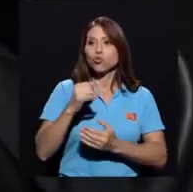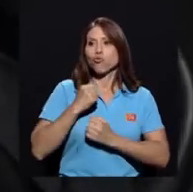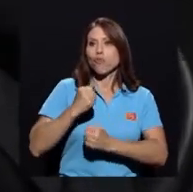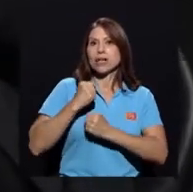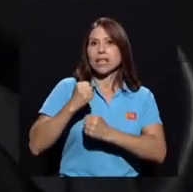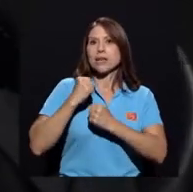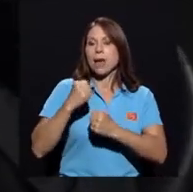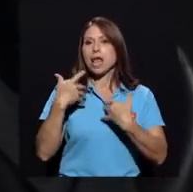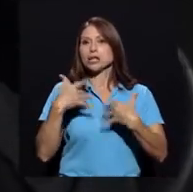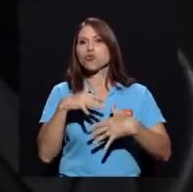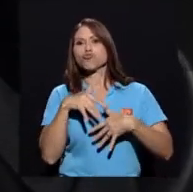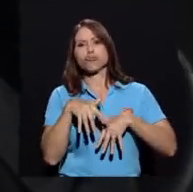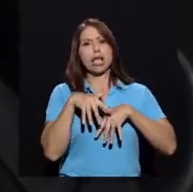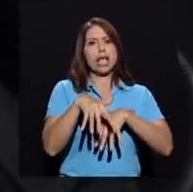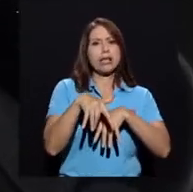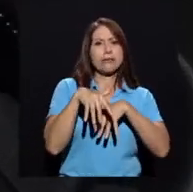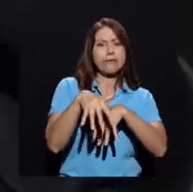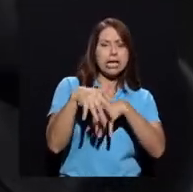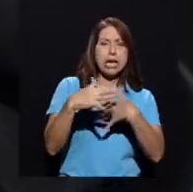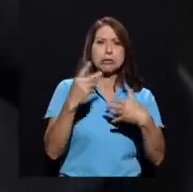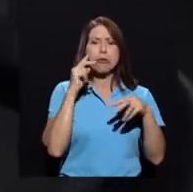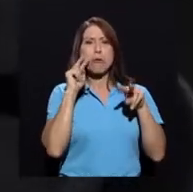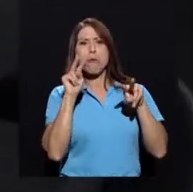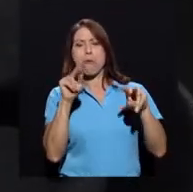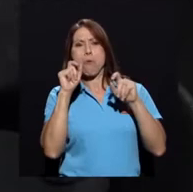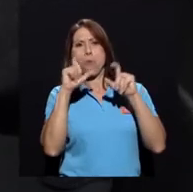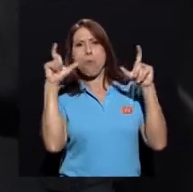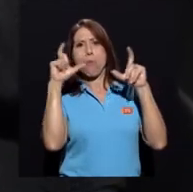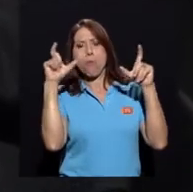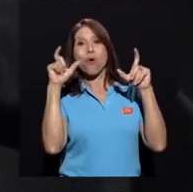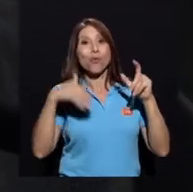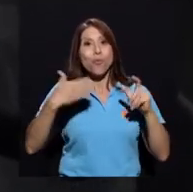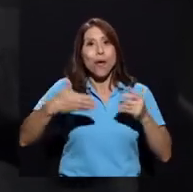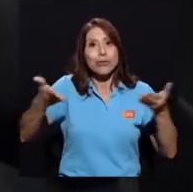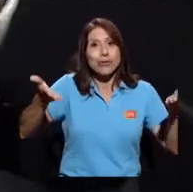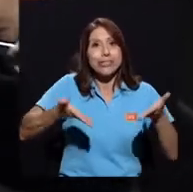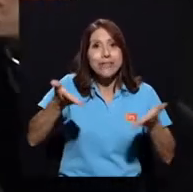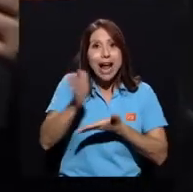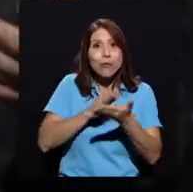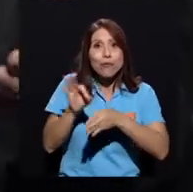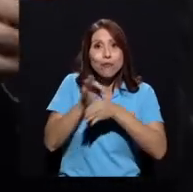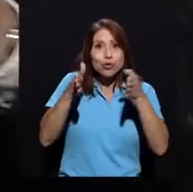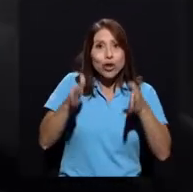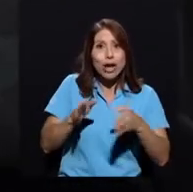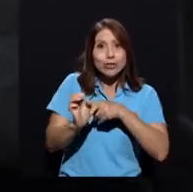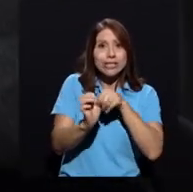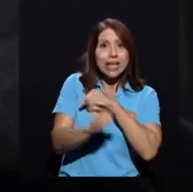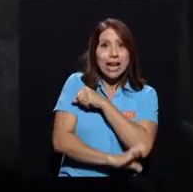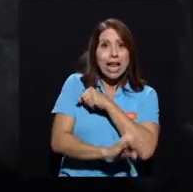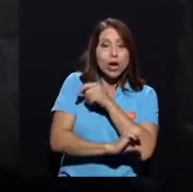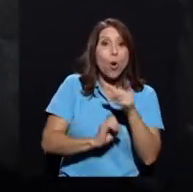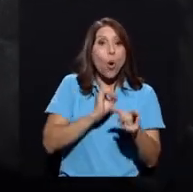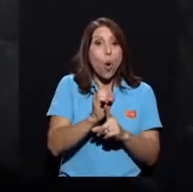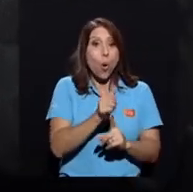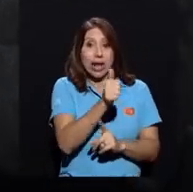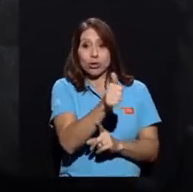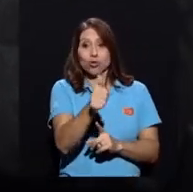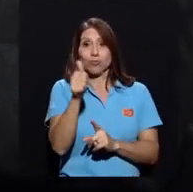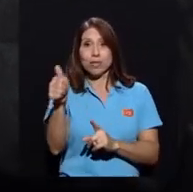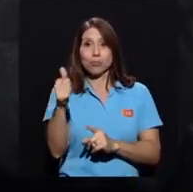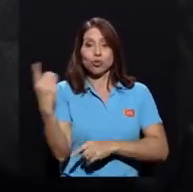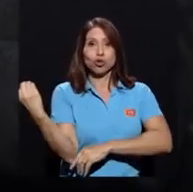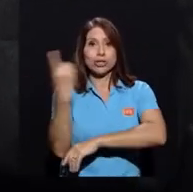impresionantes en los desfiles militares, cuando reciben algún funcionario extranjero a quien quieren impresionar, o ellos mismos en sus días